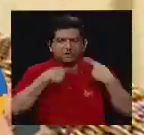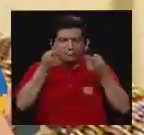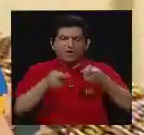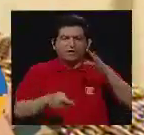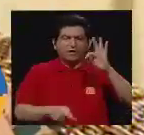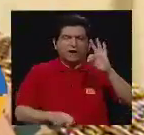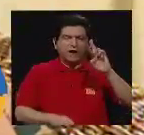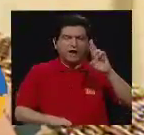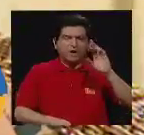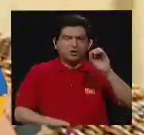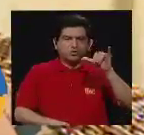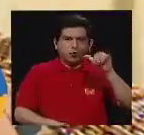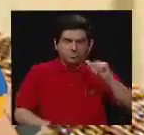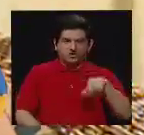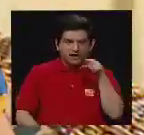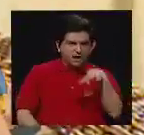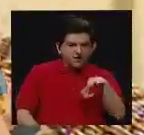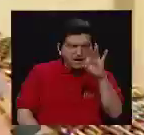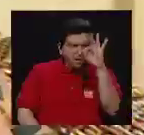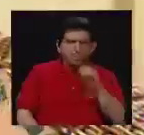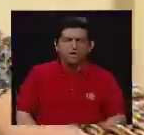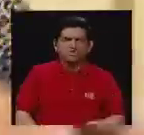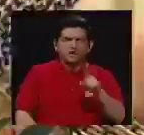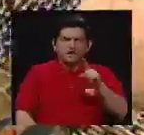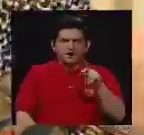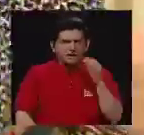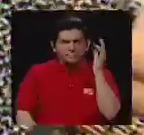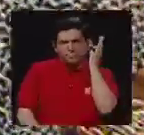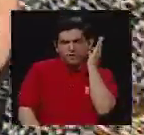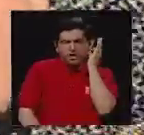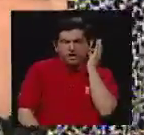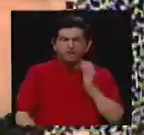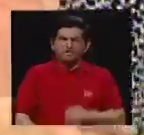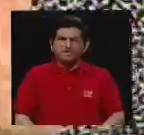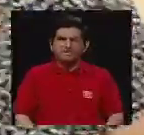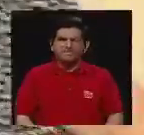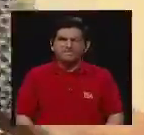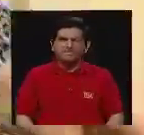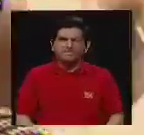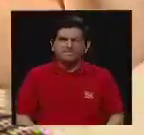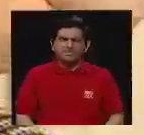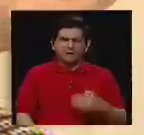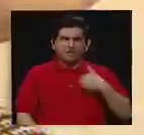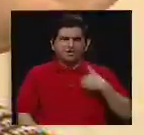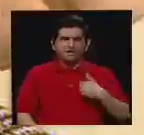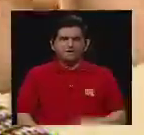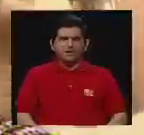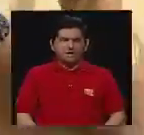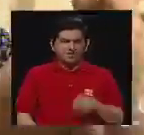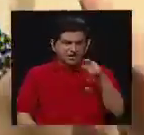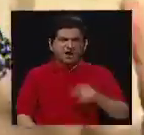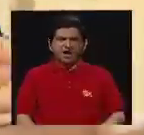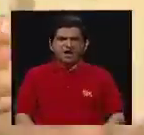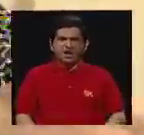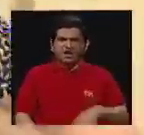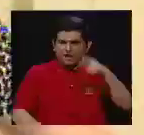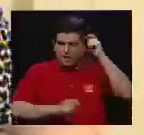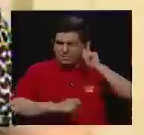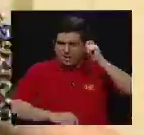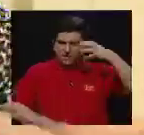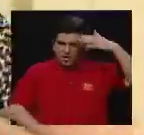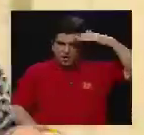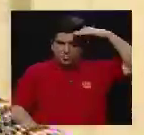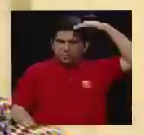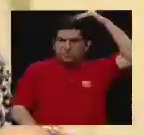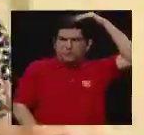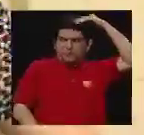visitaron Troya y se encuentran unas mujeres con unos peinados altos en